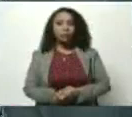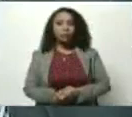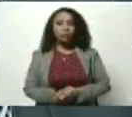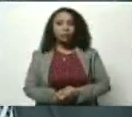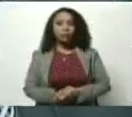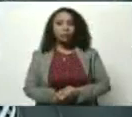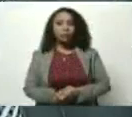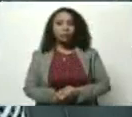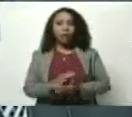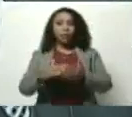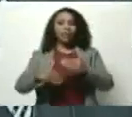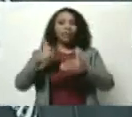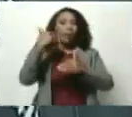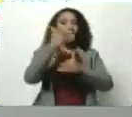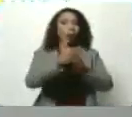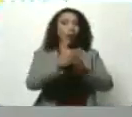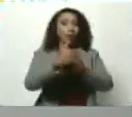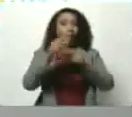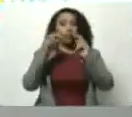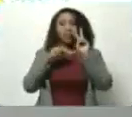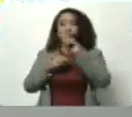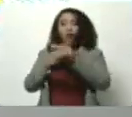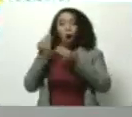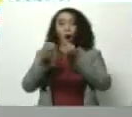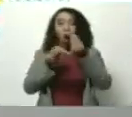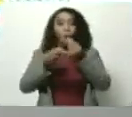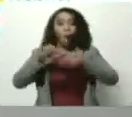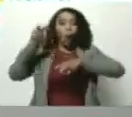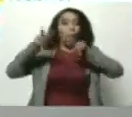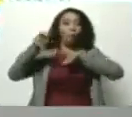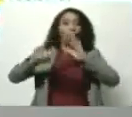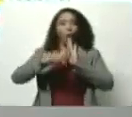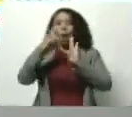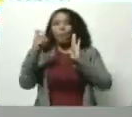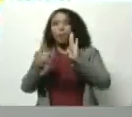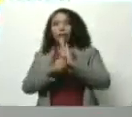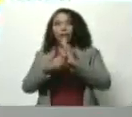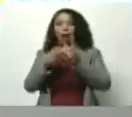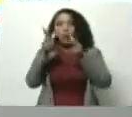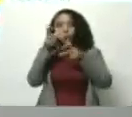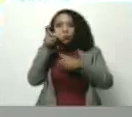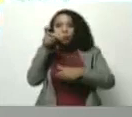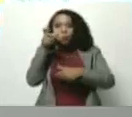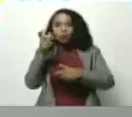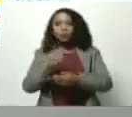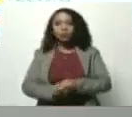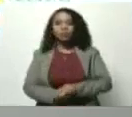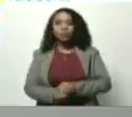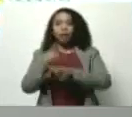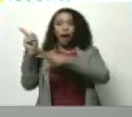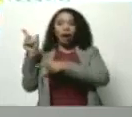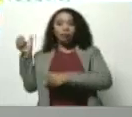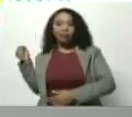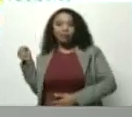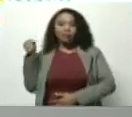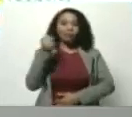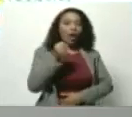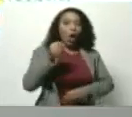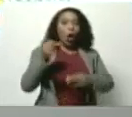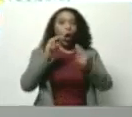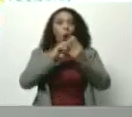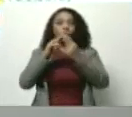luego de escuchar esta presentación tan completa él me llevó a conocer a los